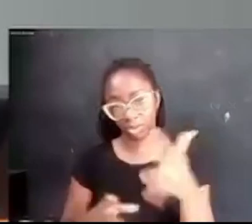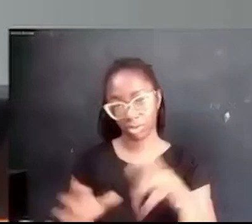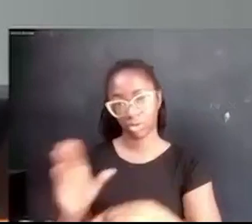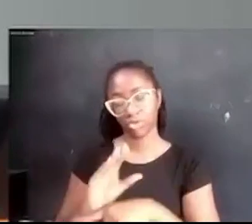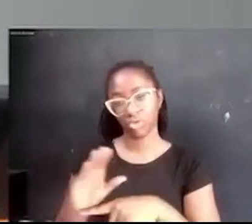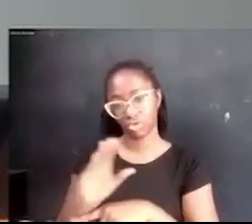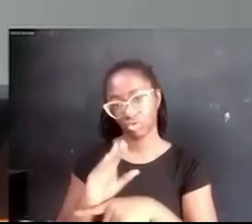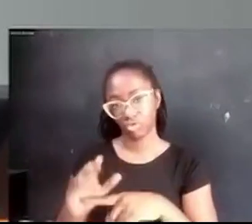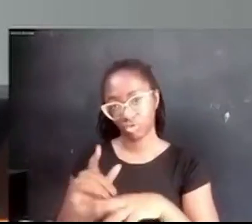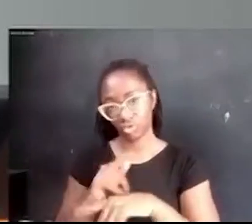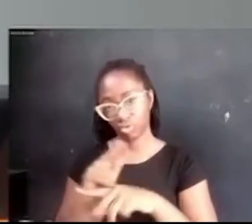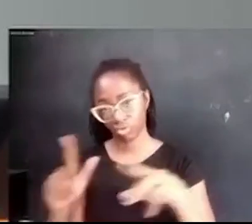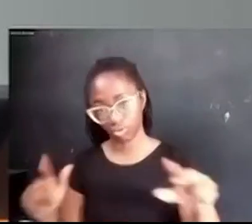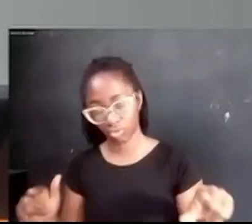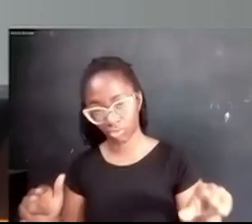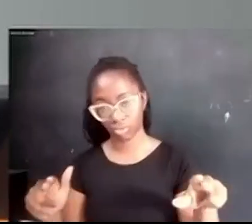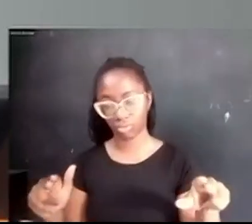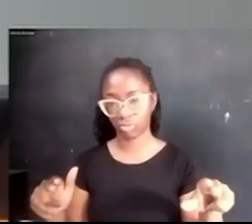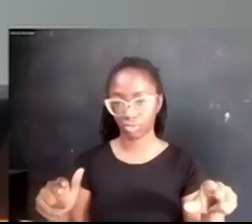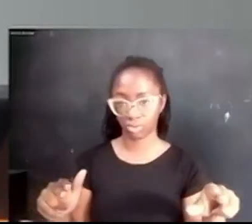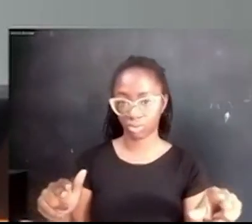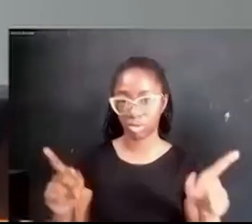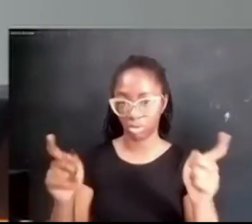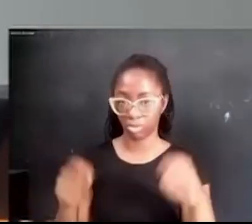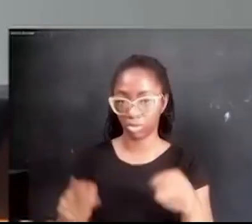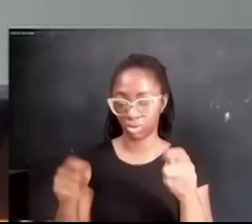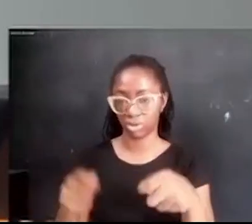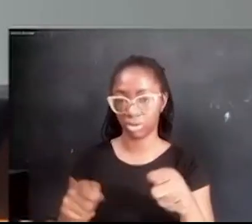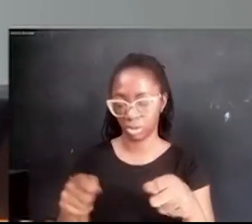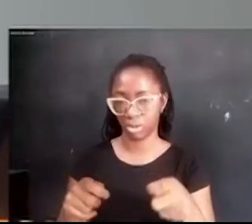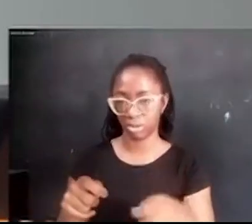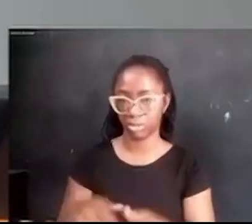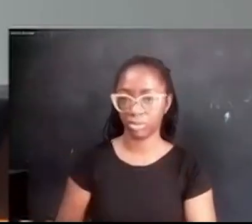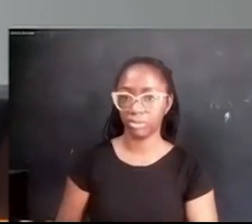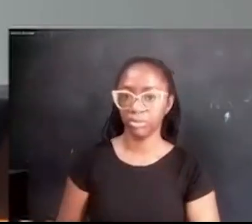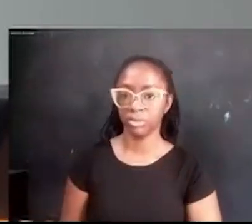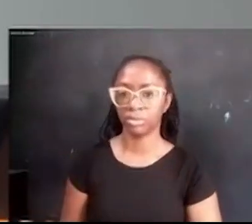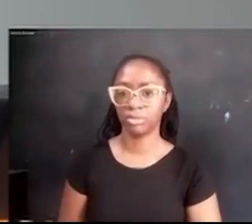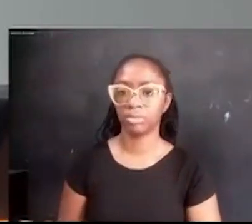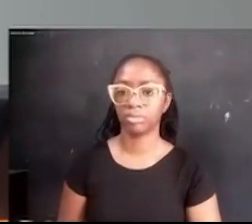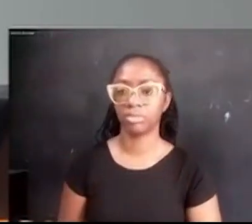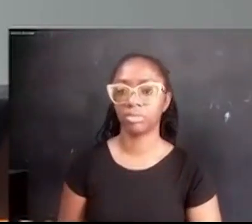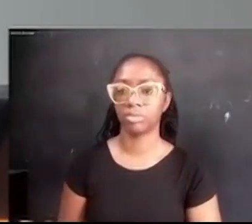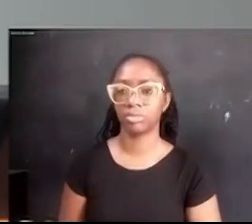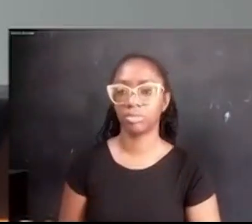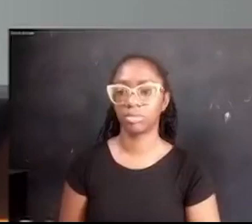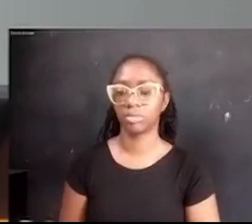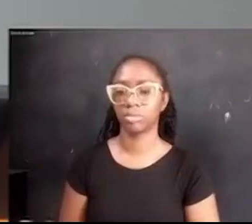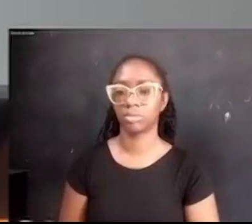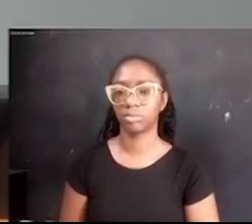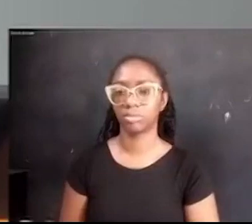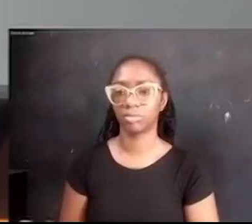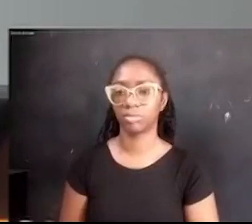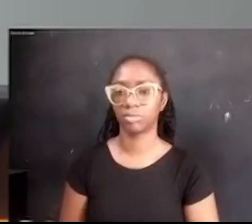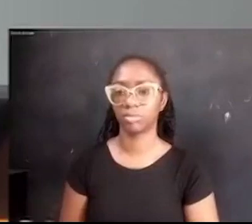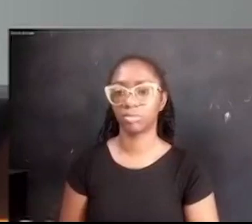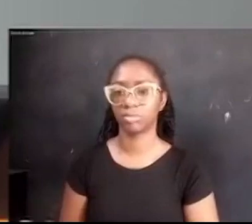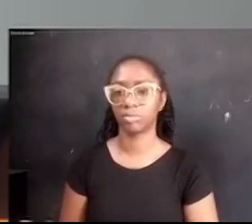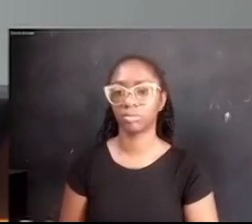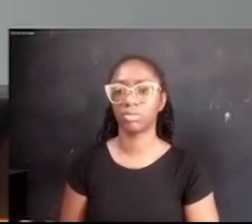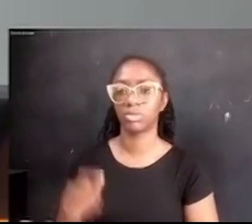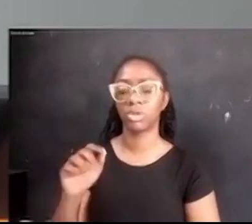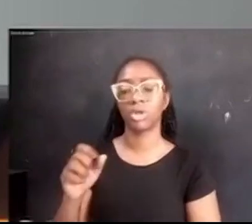las doctrinas que justifican esos textos. Pues el principio básico de Sieyès es que